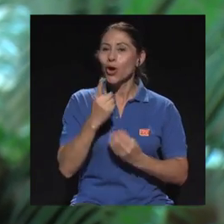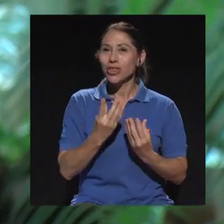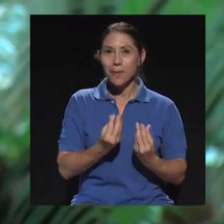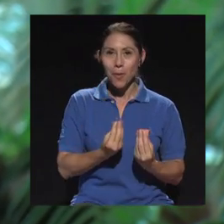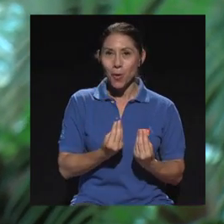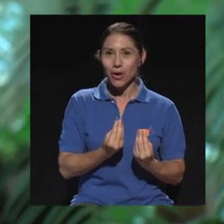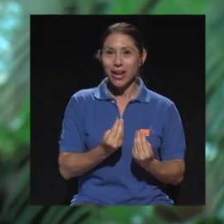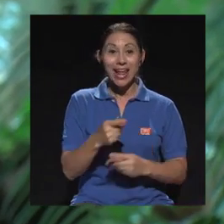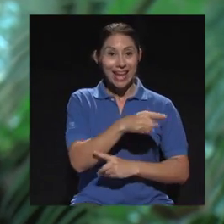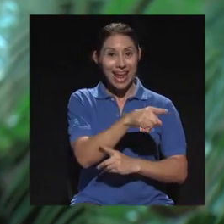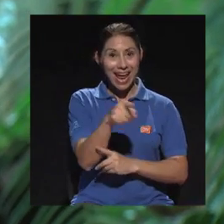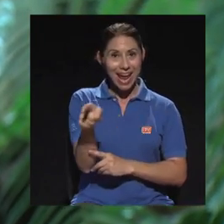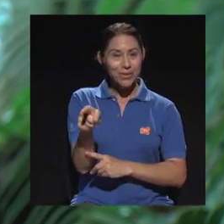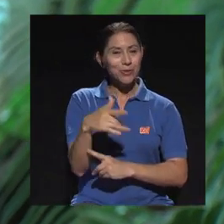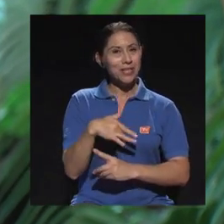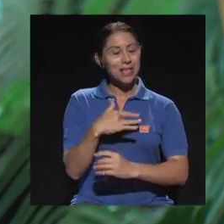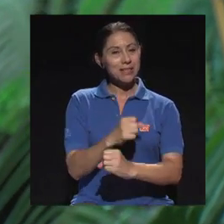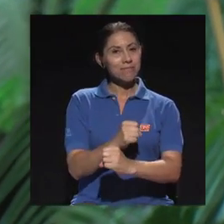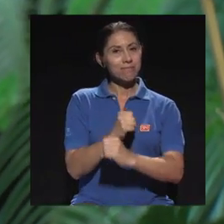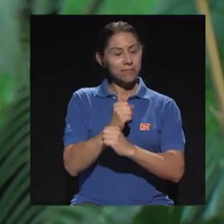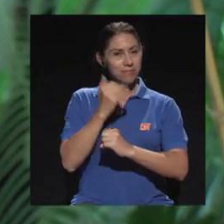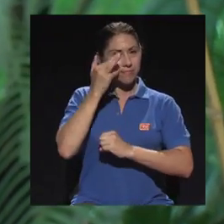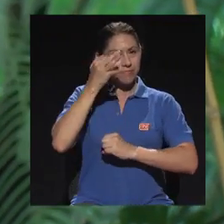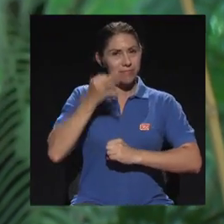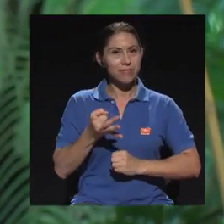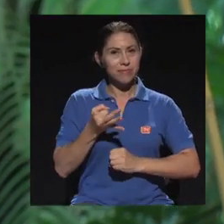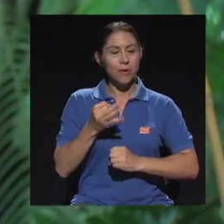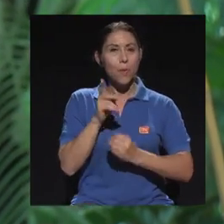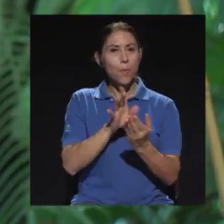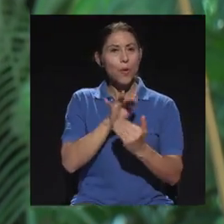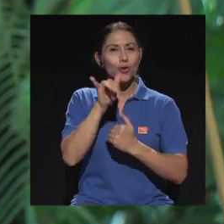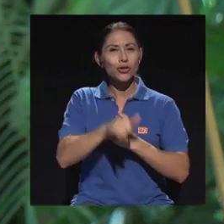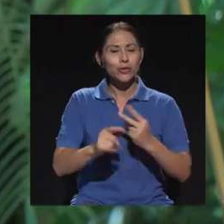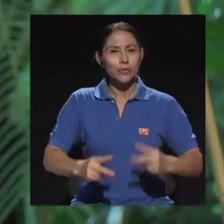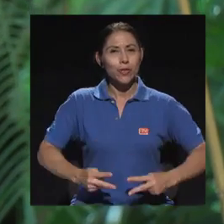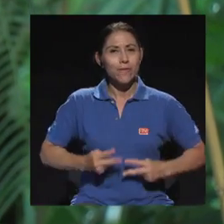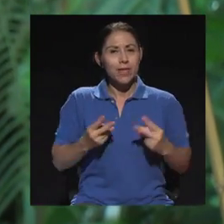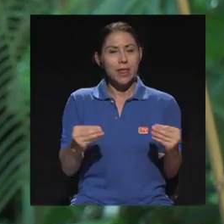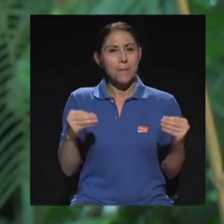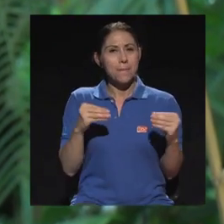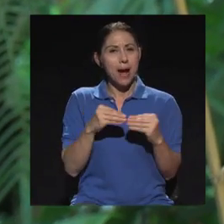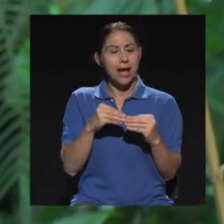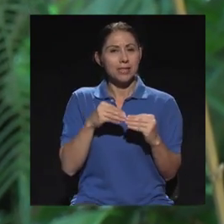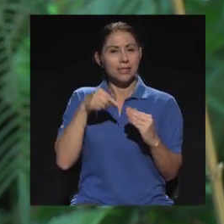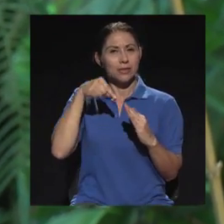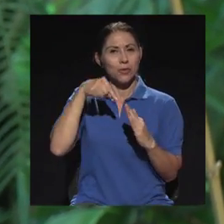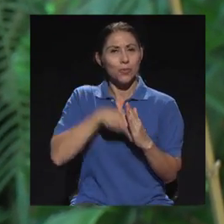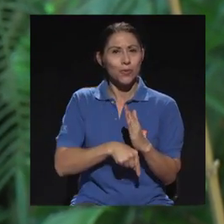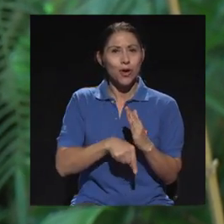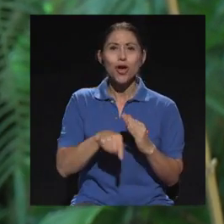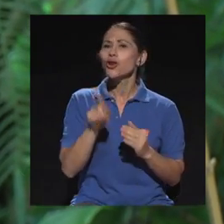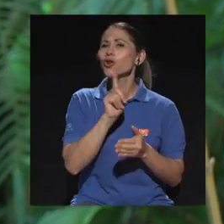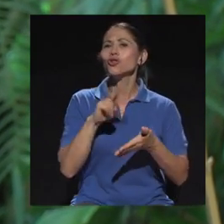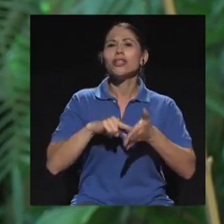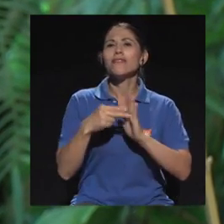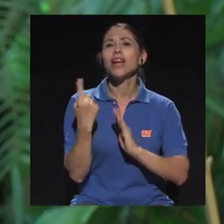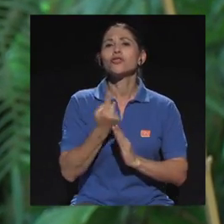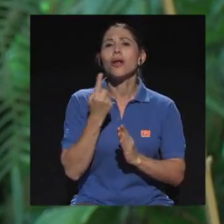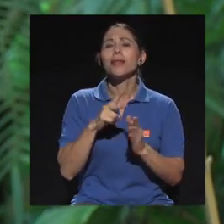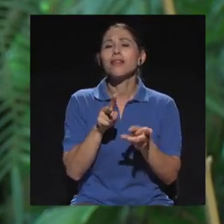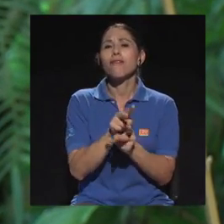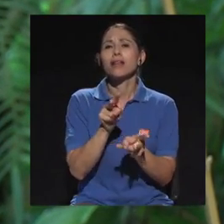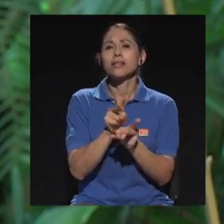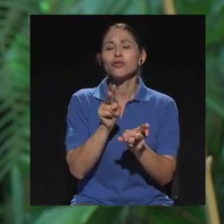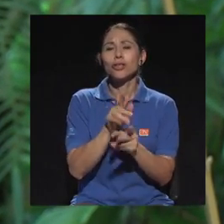temor, sino tal vez por un proyecto de vida que va muchísimo más allá de una relación sexual